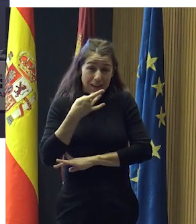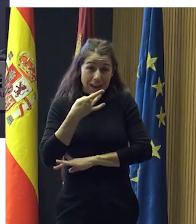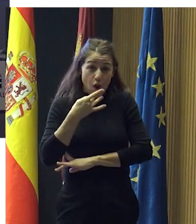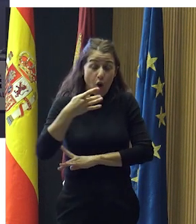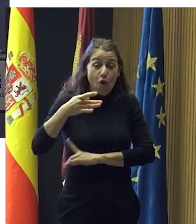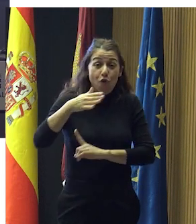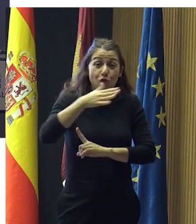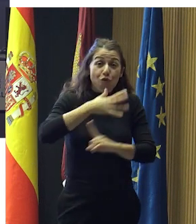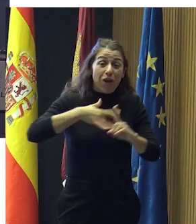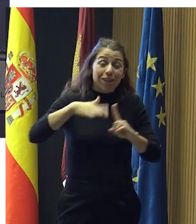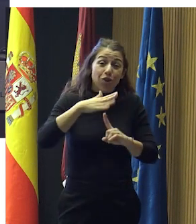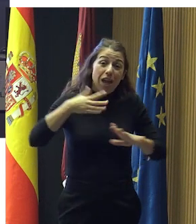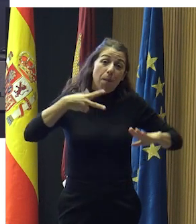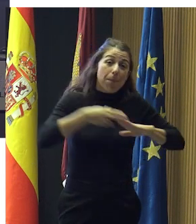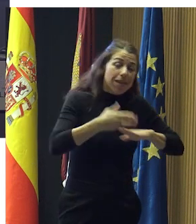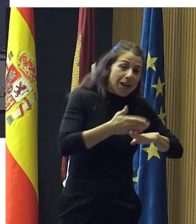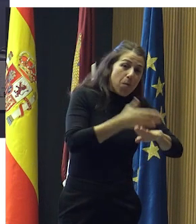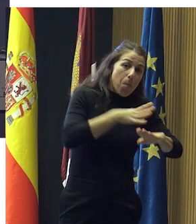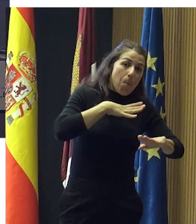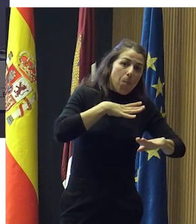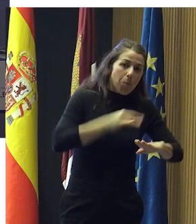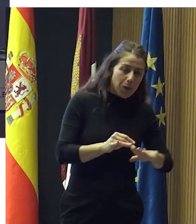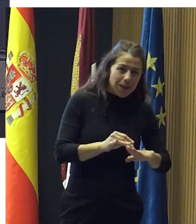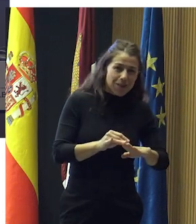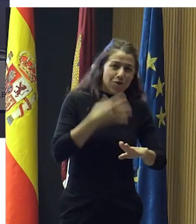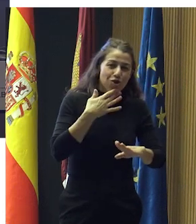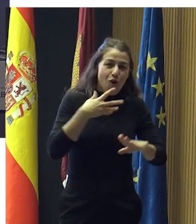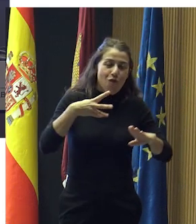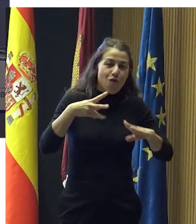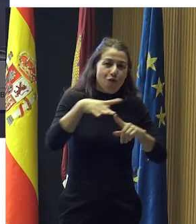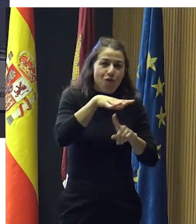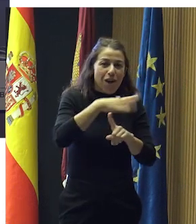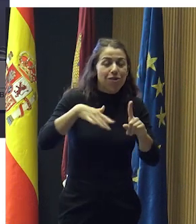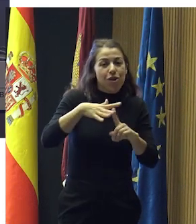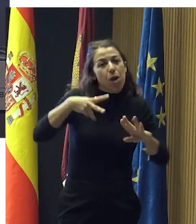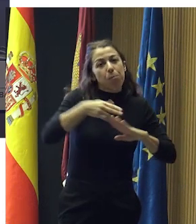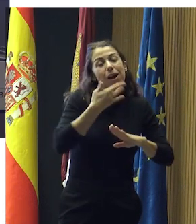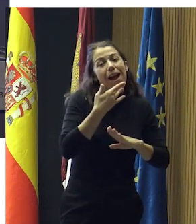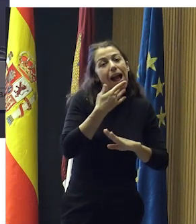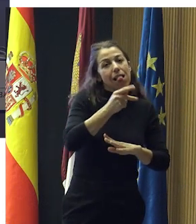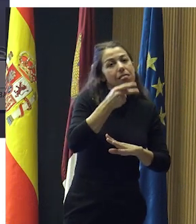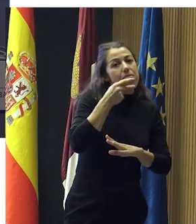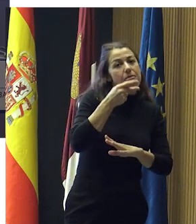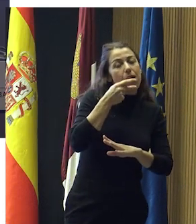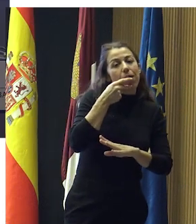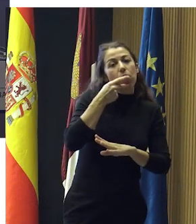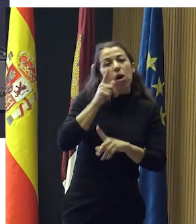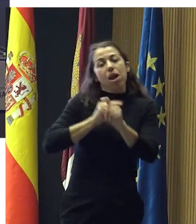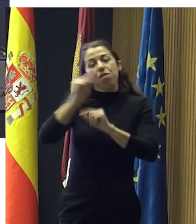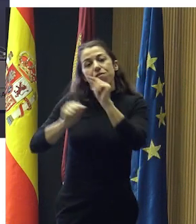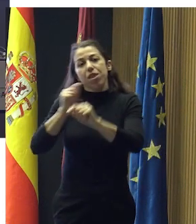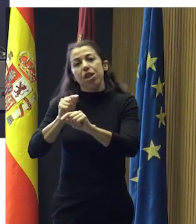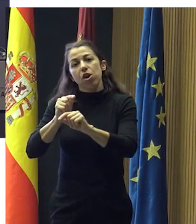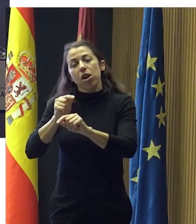factores evitables, a factores externos. Y estos factores evitables son el tabaco, las infecciones, el alcohol,